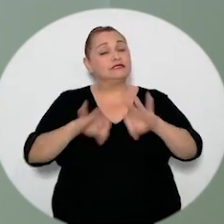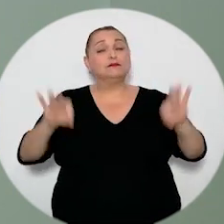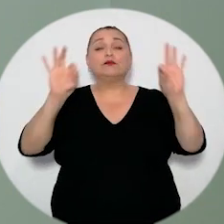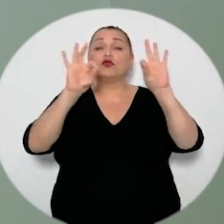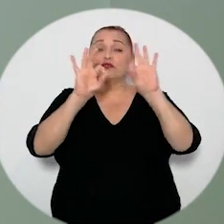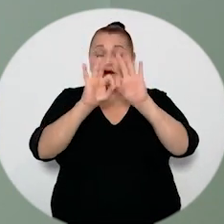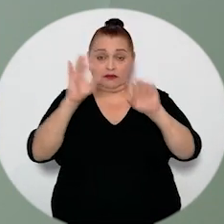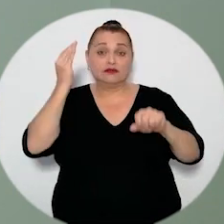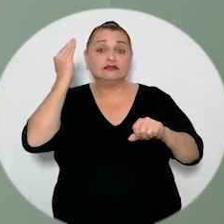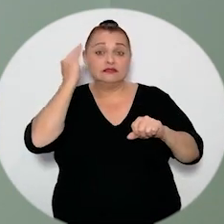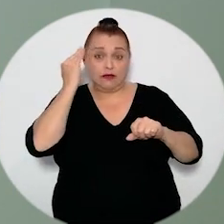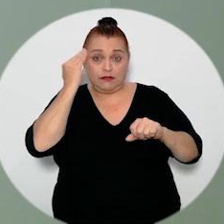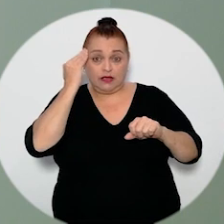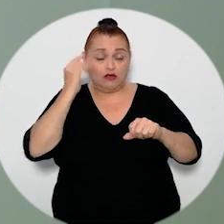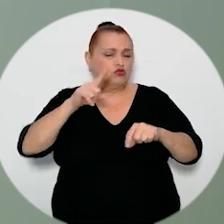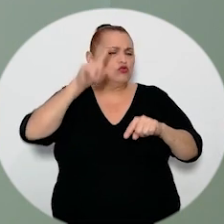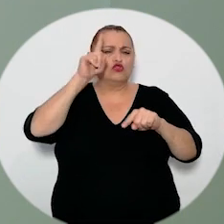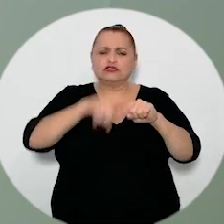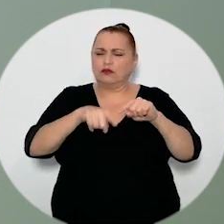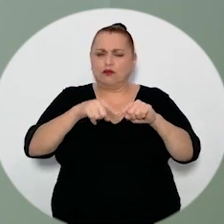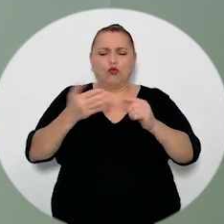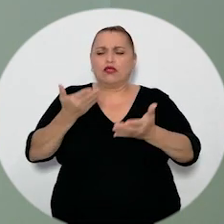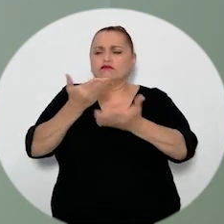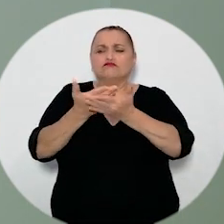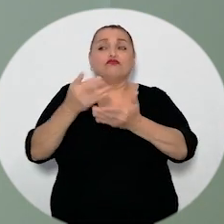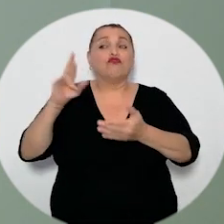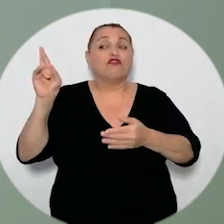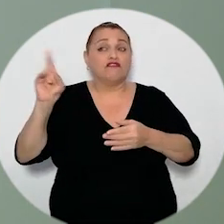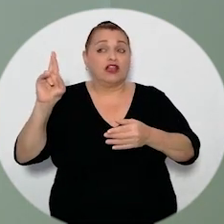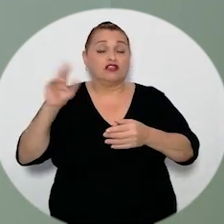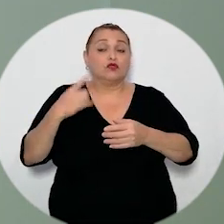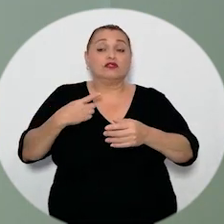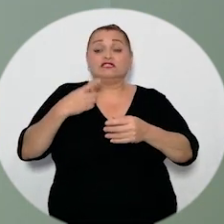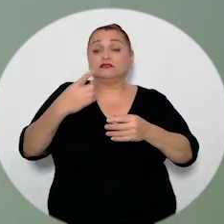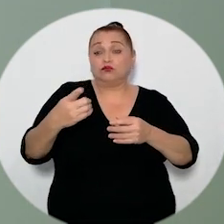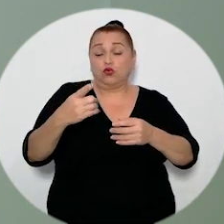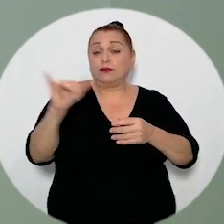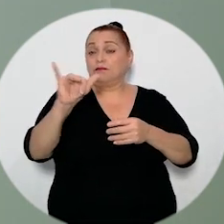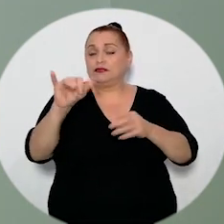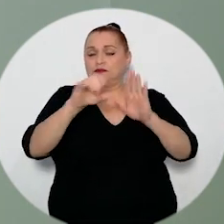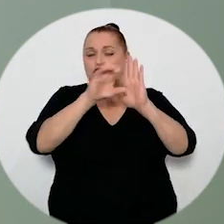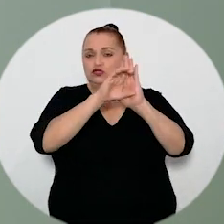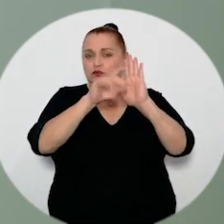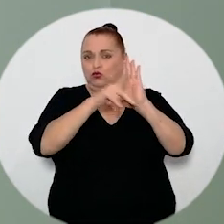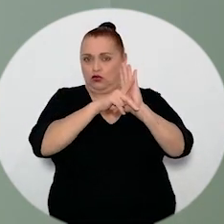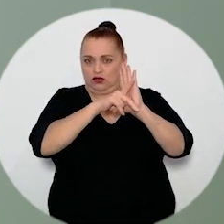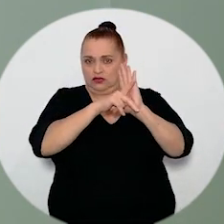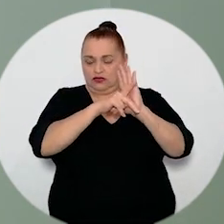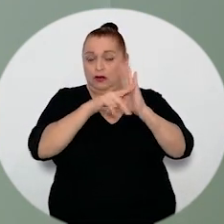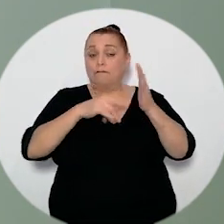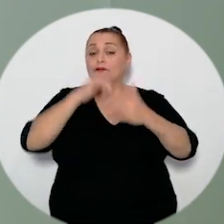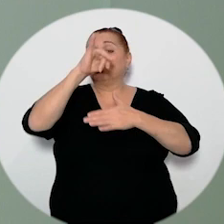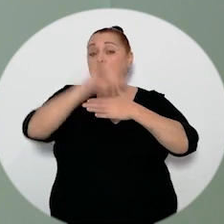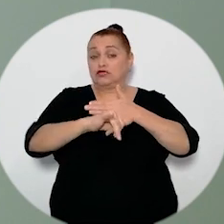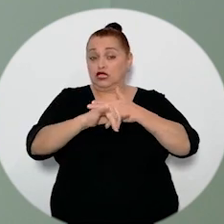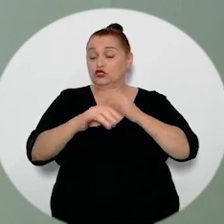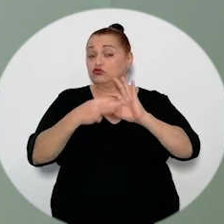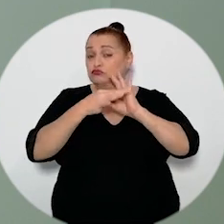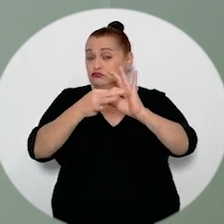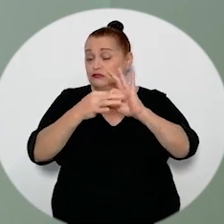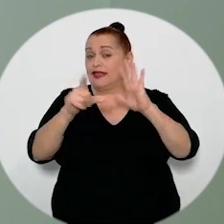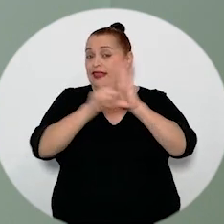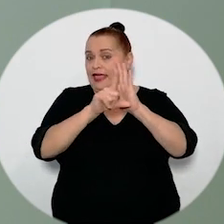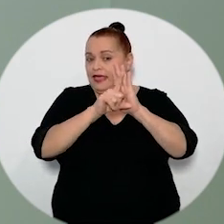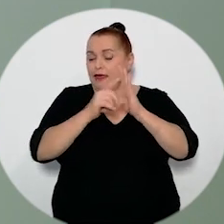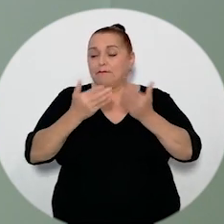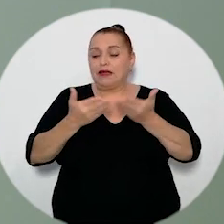Es importante tener en cuenta que no se puede someter al referéndum, porque así lo dispone la propia Constitución Política, proyectos de ley